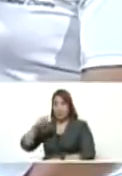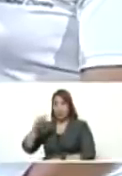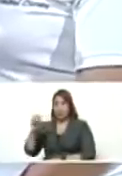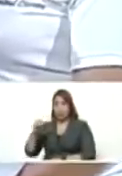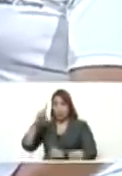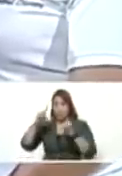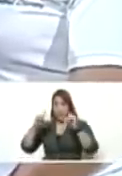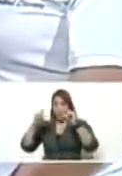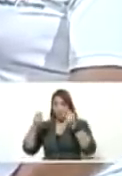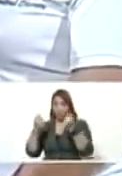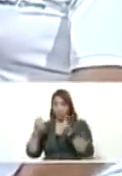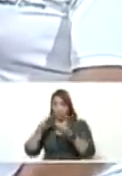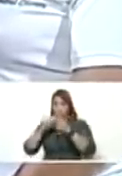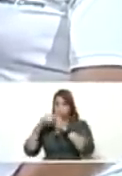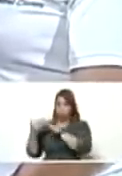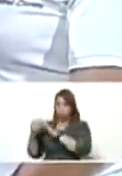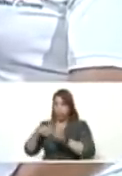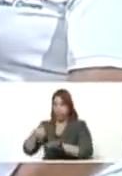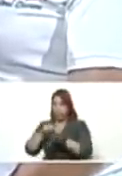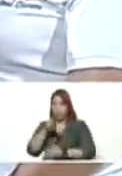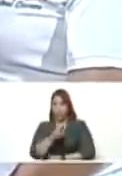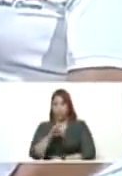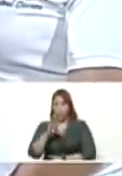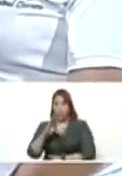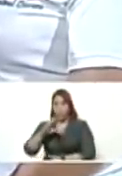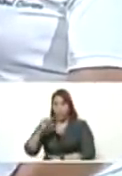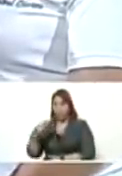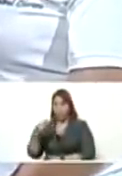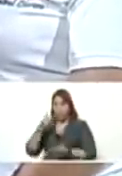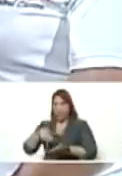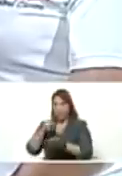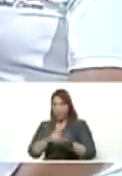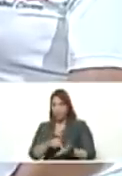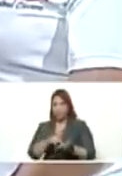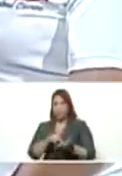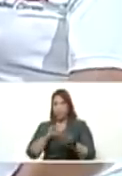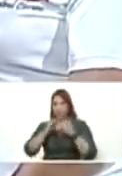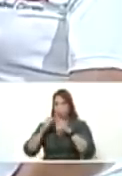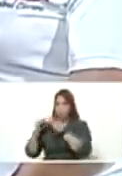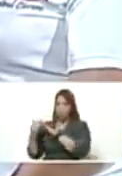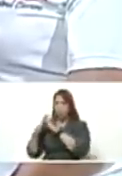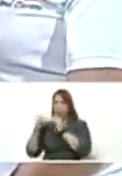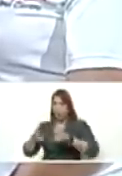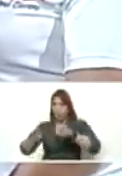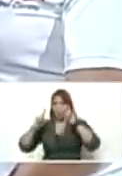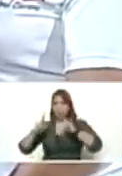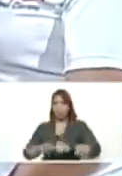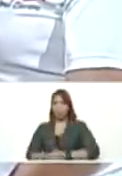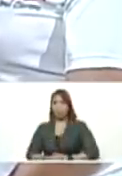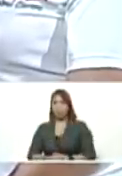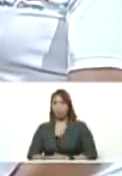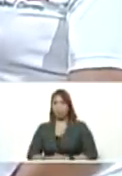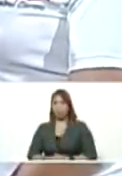donde participan las VCH, donde participan las comunas. Y todo esto es posible,